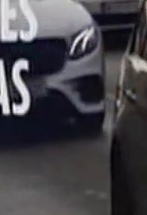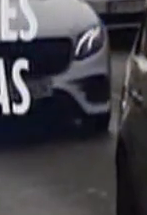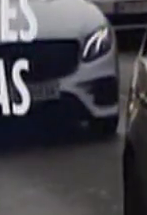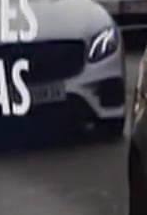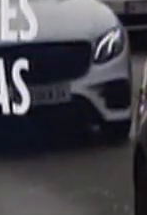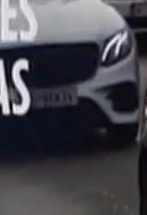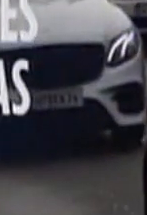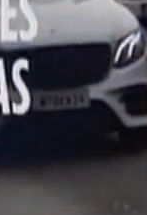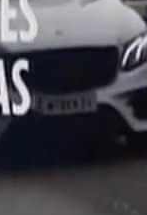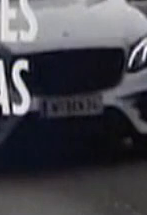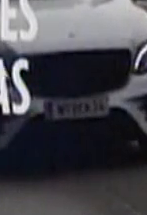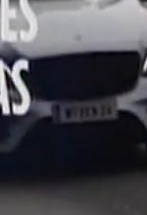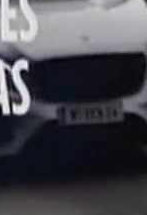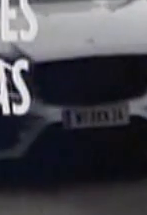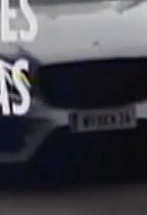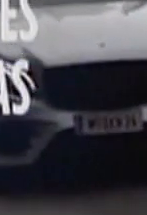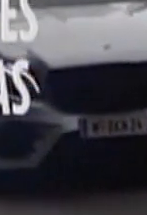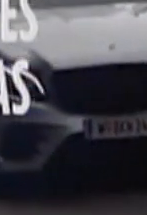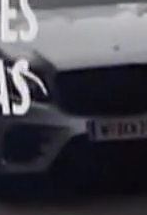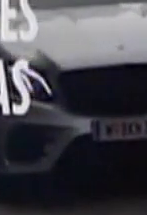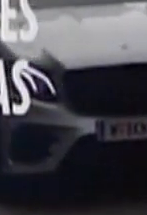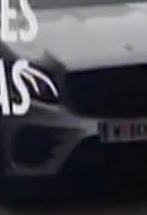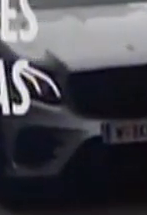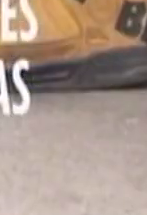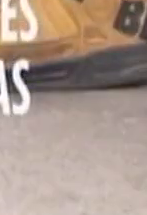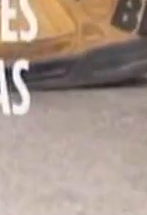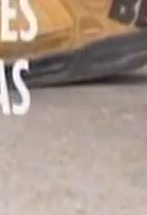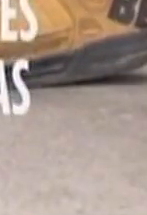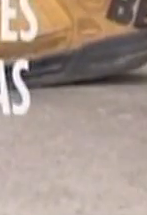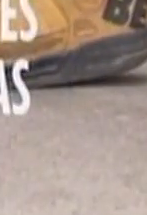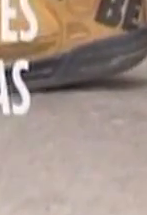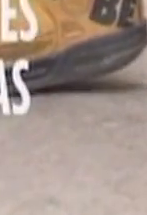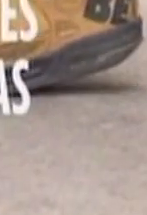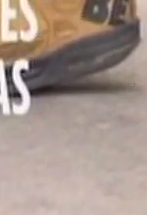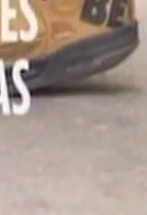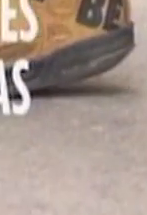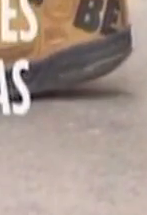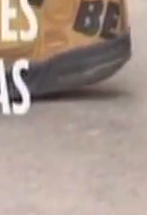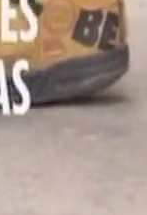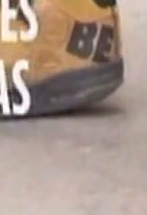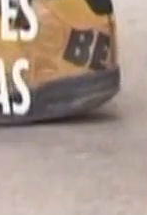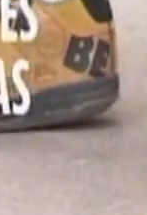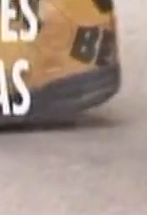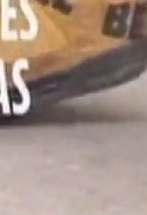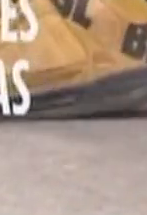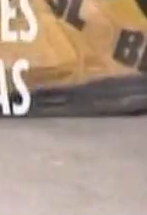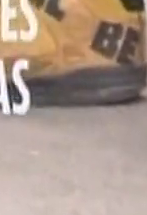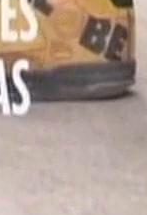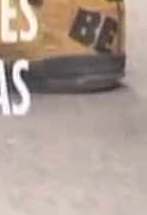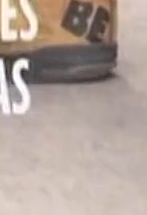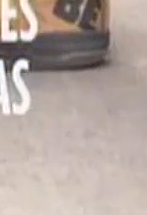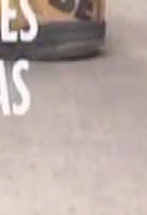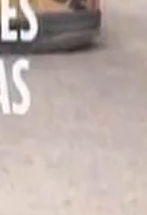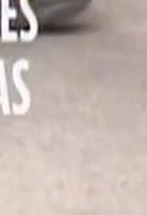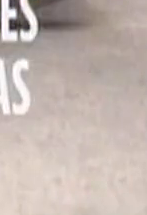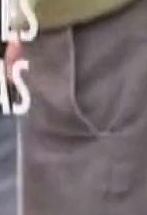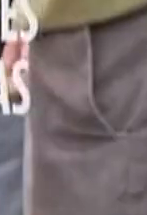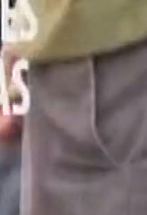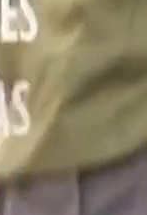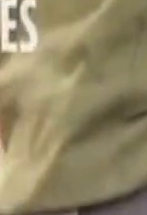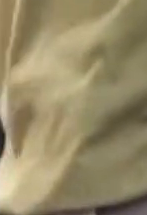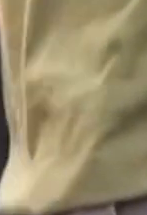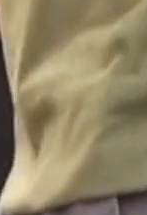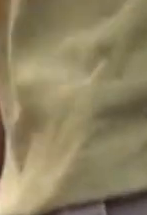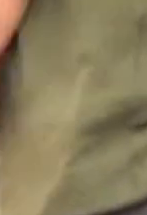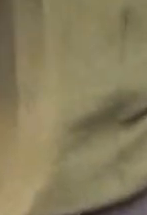Cada vez más personas consumen drogas. Según las Naciones Unidas, el número de consumidores de estupefacientes es un 18% superior al del